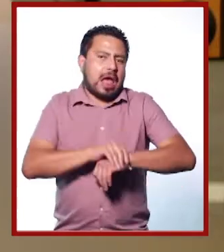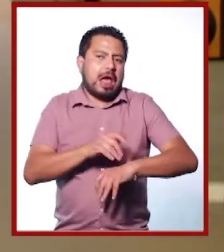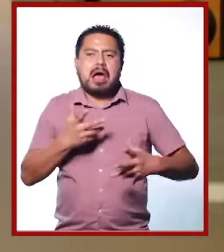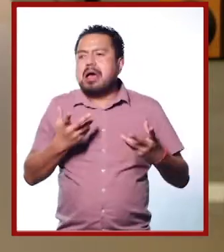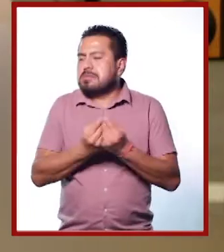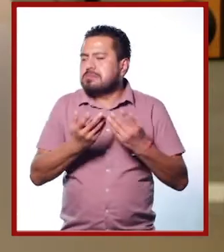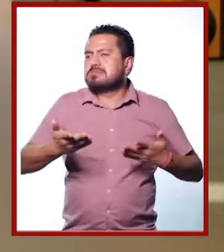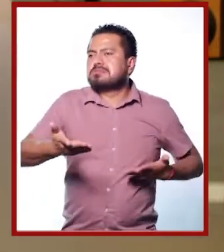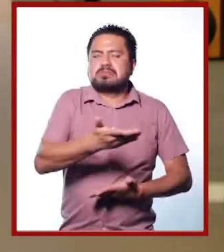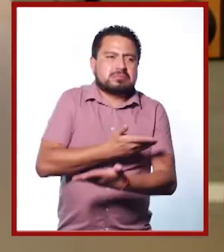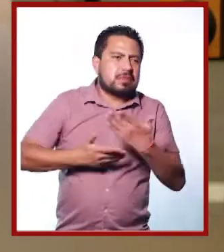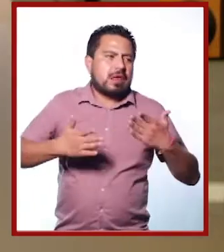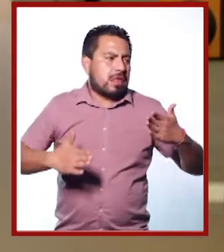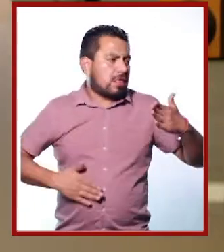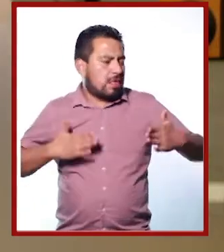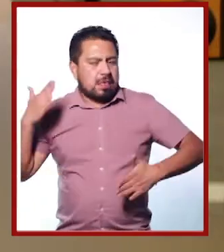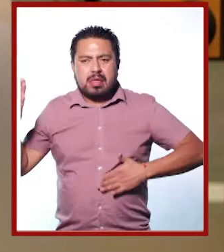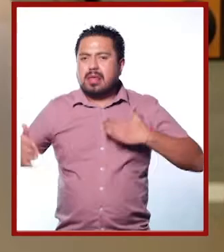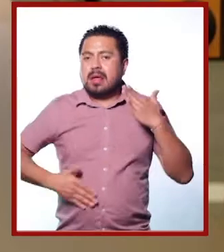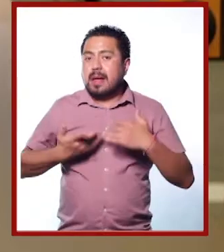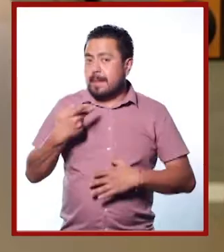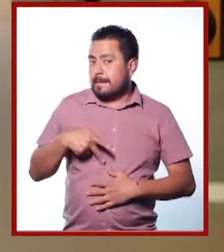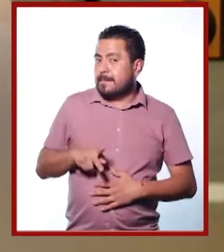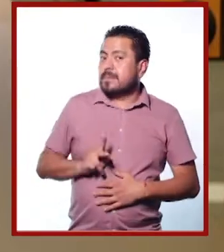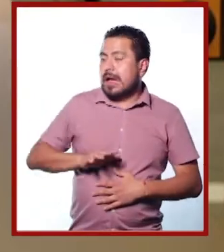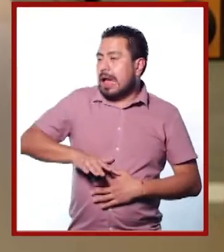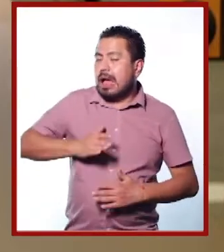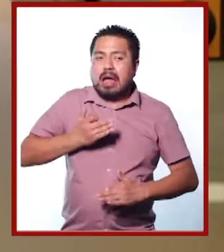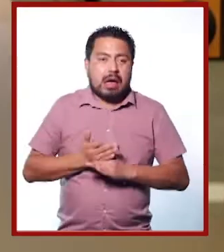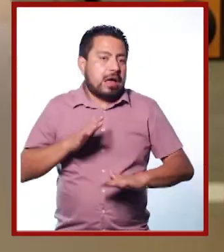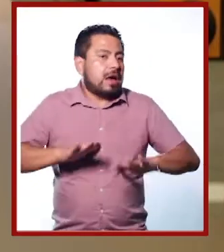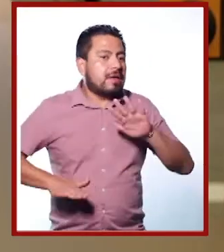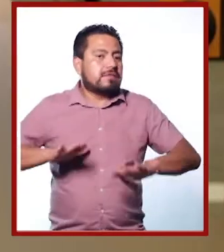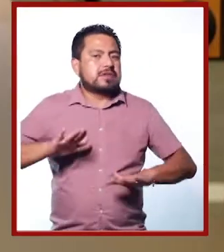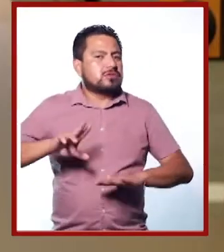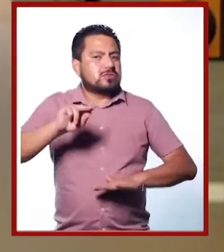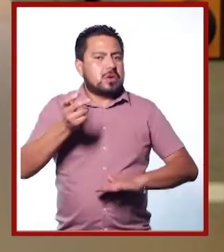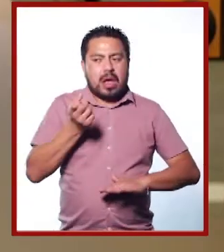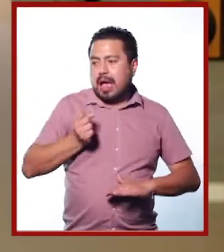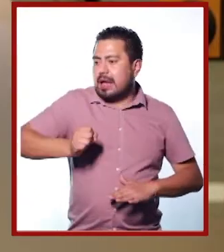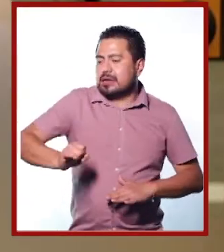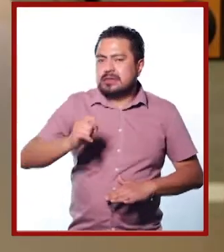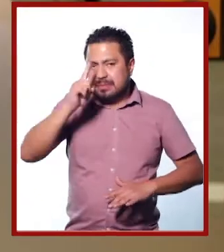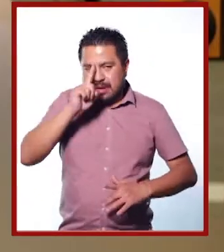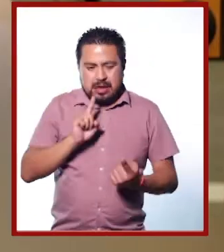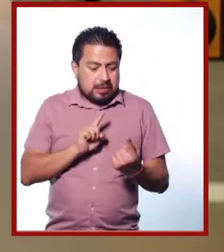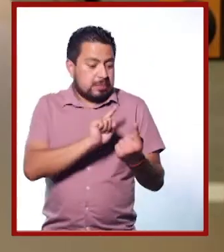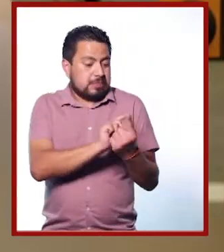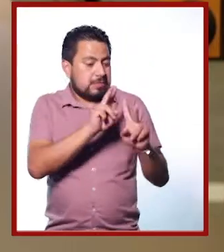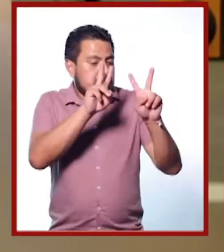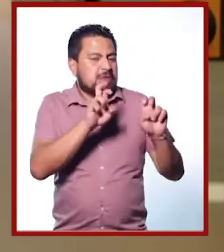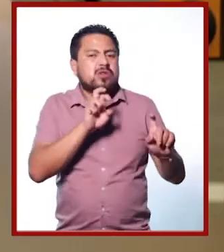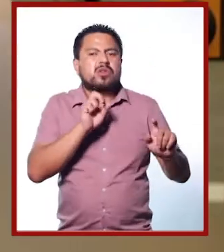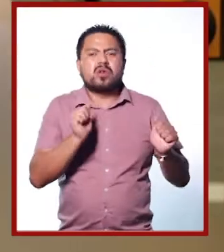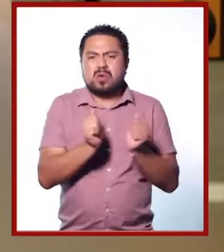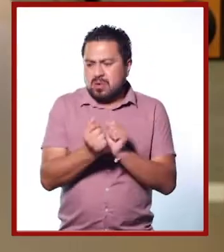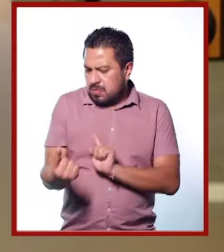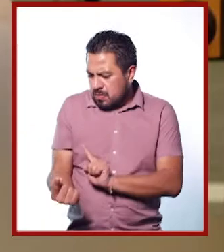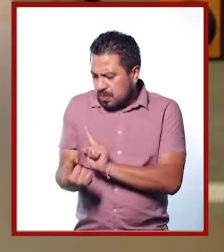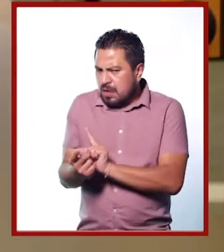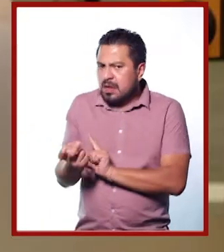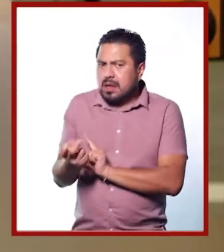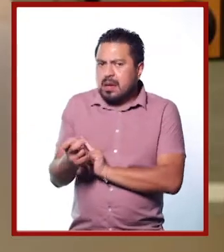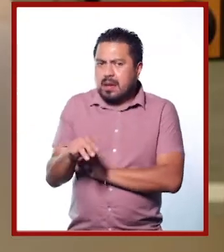hacer amigos, convivir y divertirse. Sin embargo, hay ocasiones en las que no es así. Para hablar de ello, contamos con